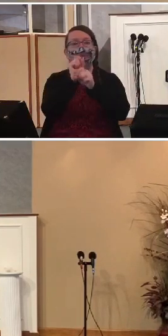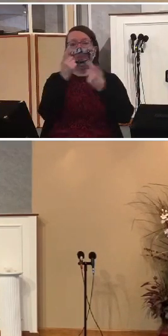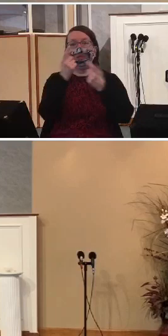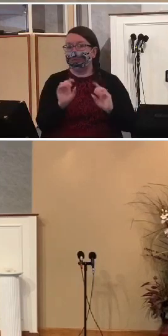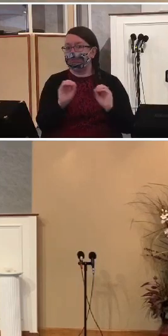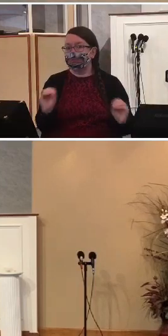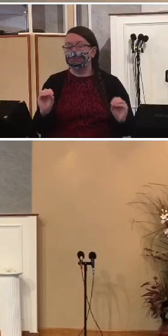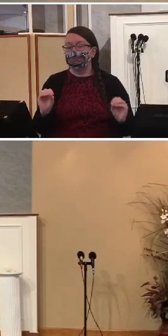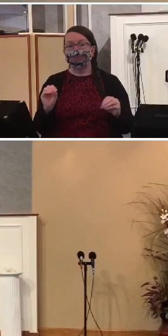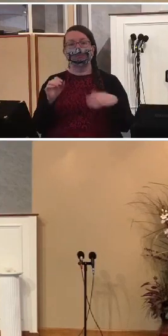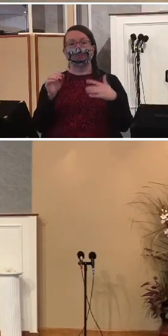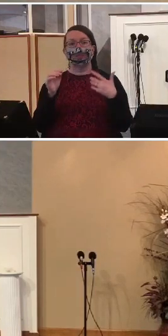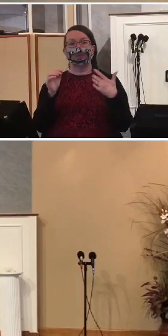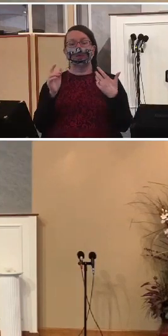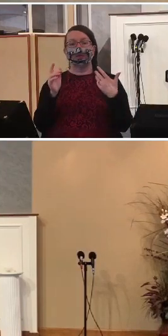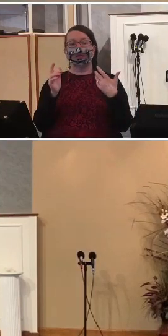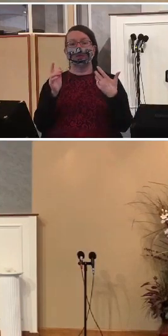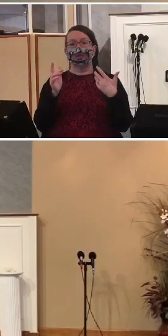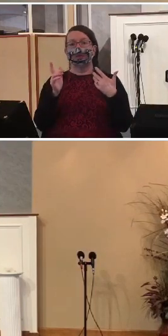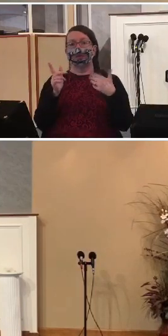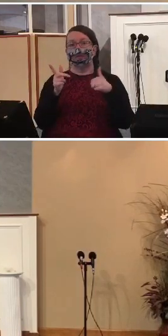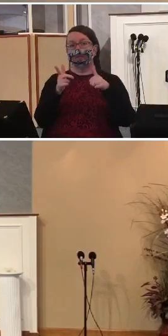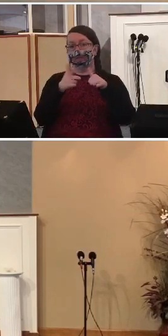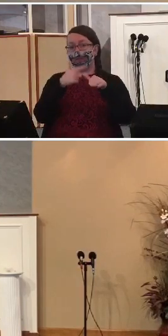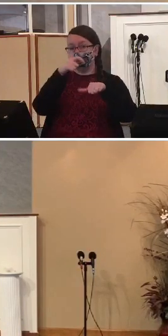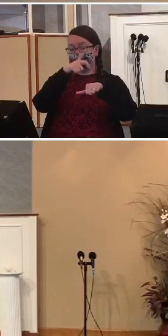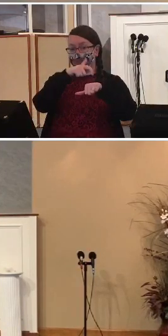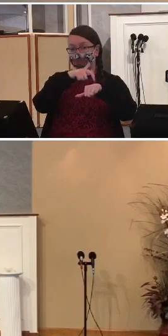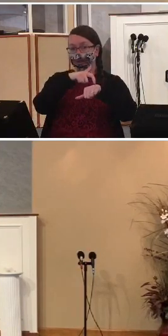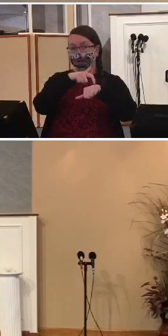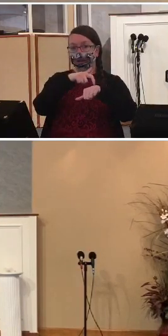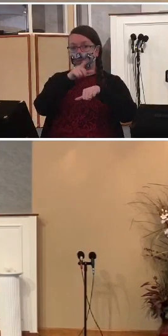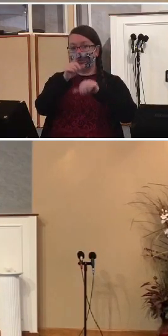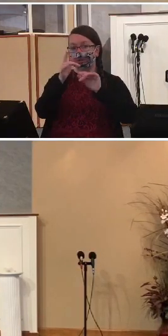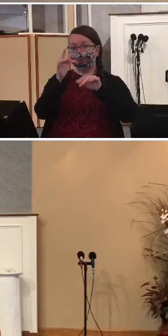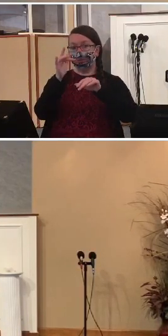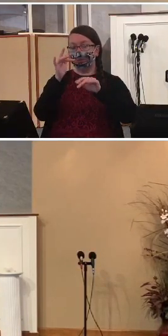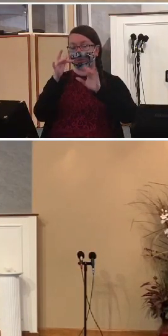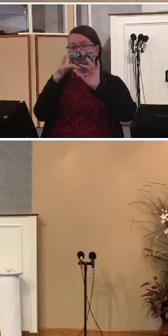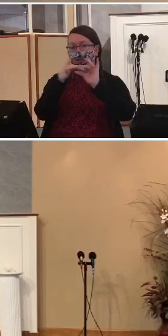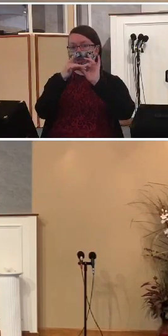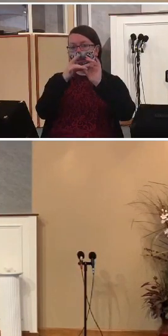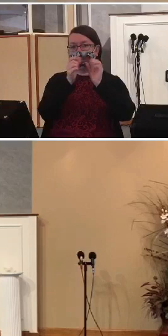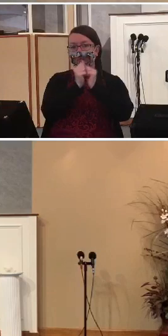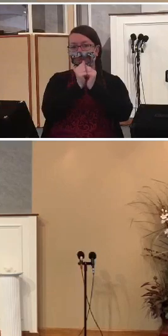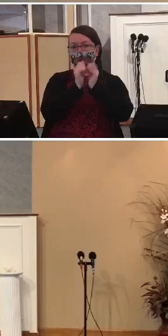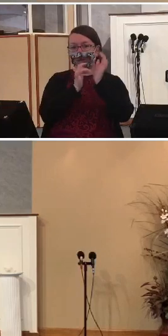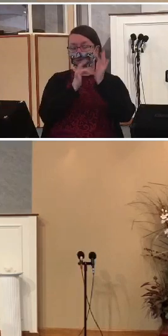Tú sabes cómo la primera vez cuando tú tocas bases con Jesús.